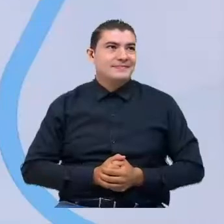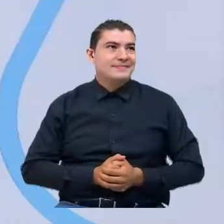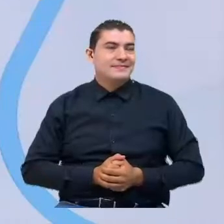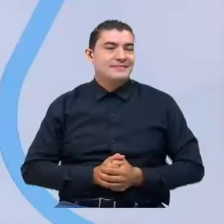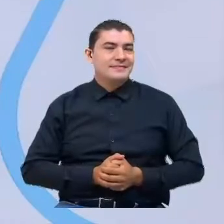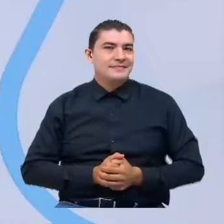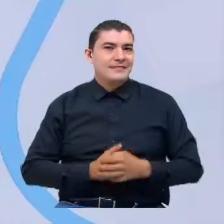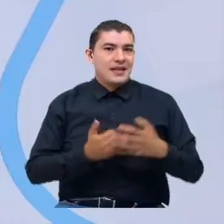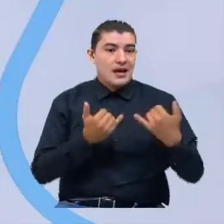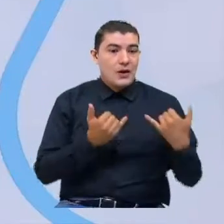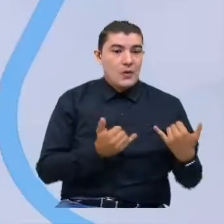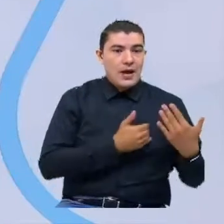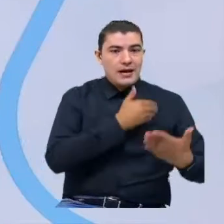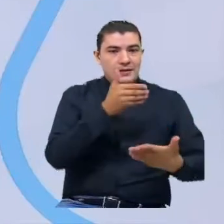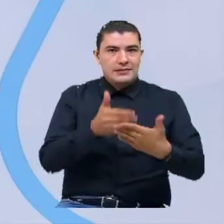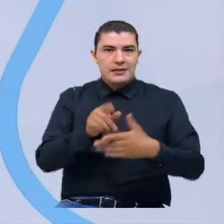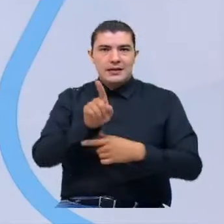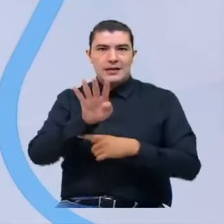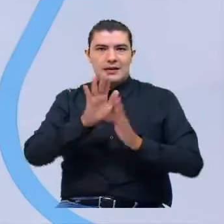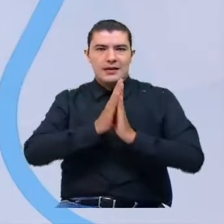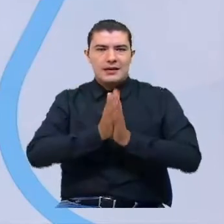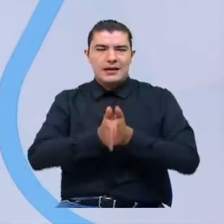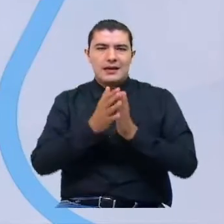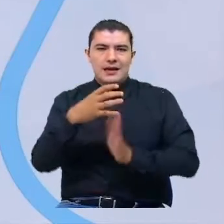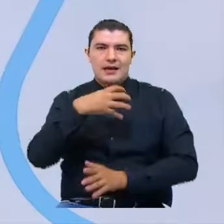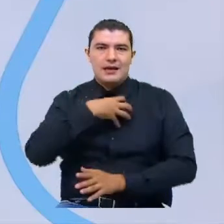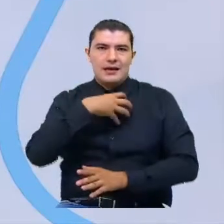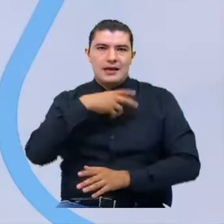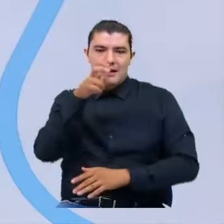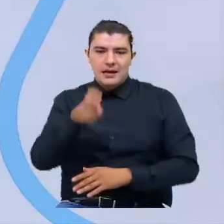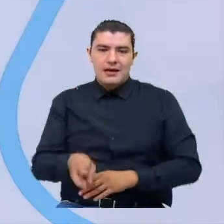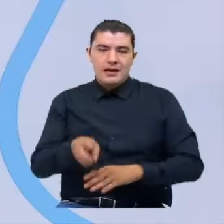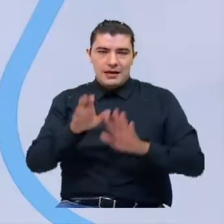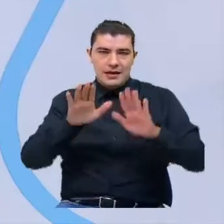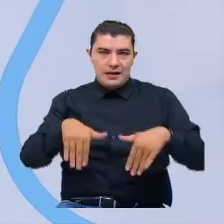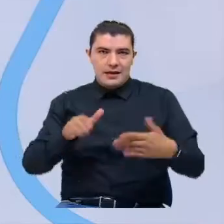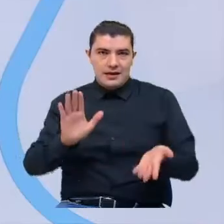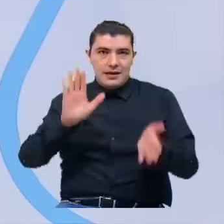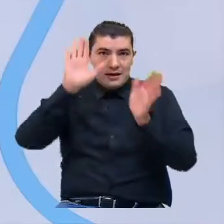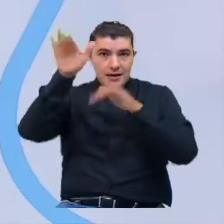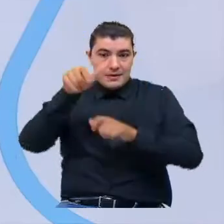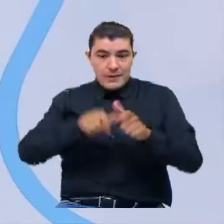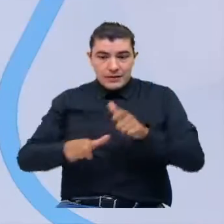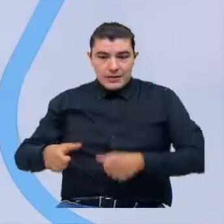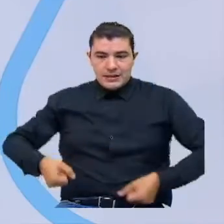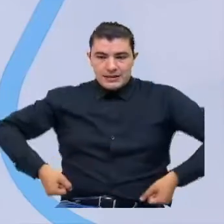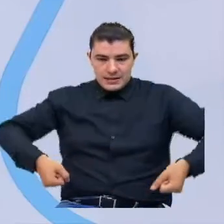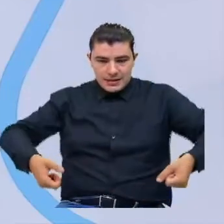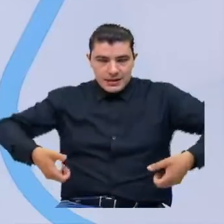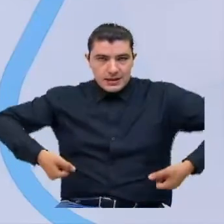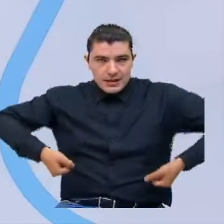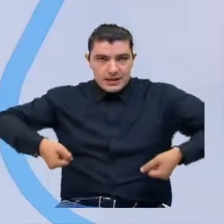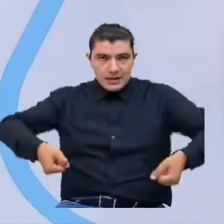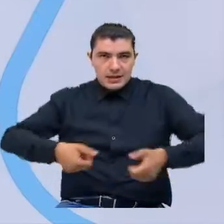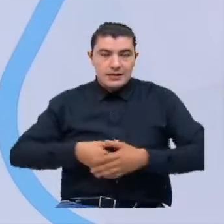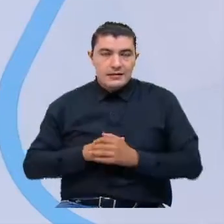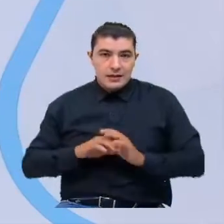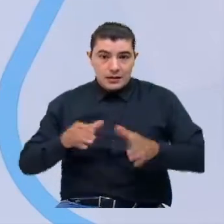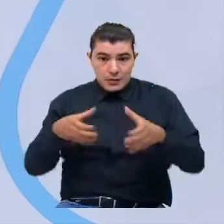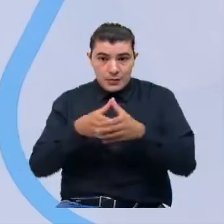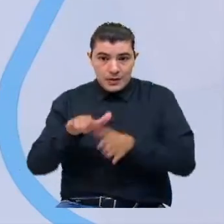Y desde hoy hasta el próximo 14 de diciembre se cumple el Campeonato Sudamericano de Baloncesto en Silla de Ruedas. En el Combinado Nacional hay